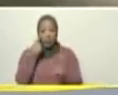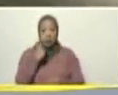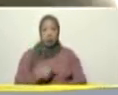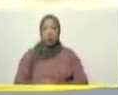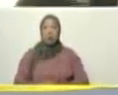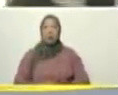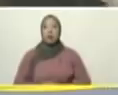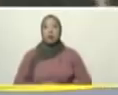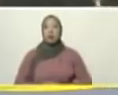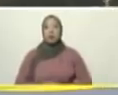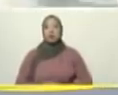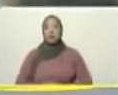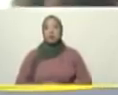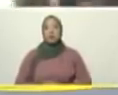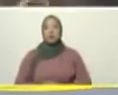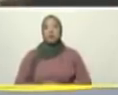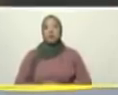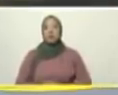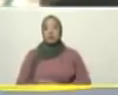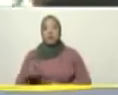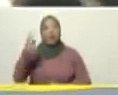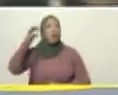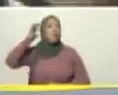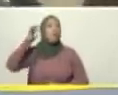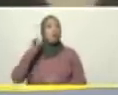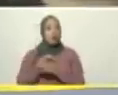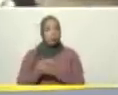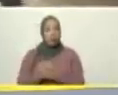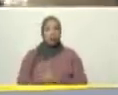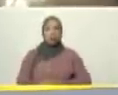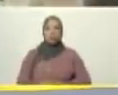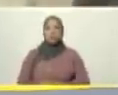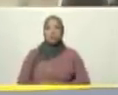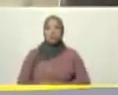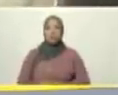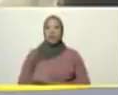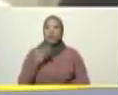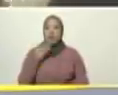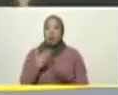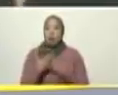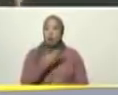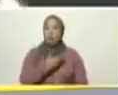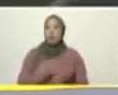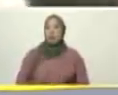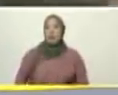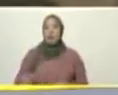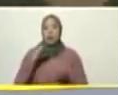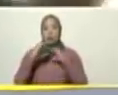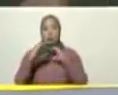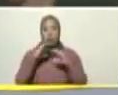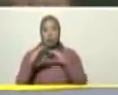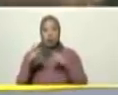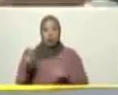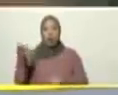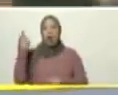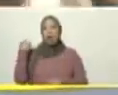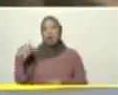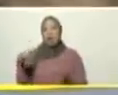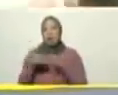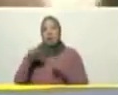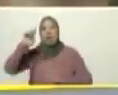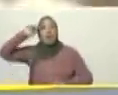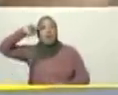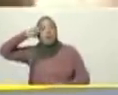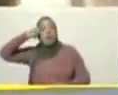Tania. Bueno, sí, conversábamos tanto en la Universidad Internacional de las Comunicaciones, que ayer estuvimos allí, también un